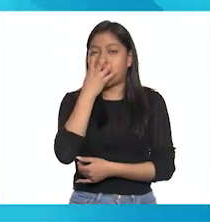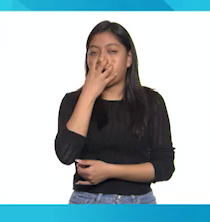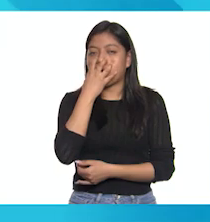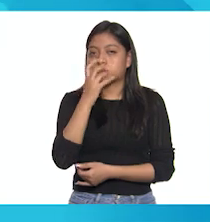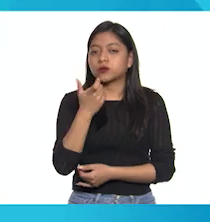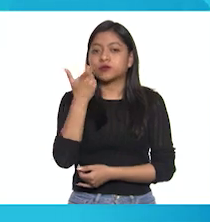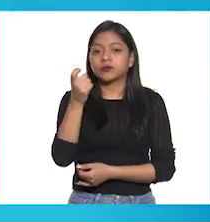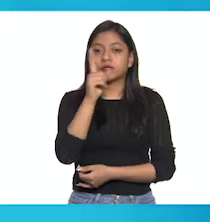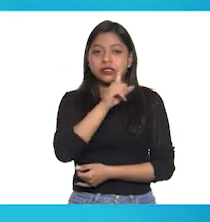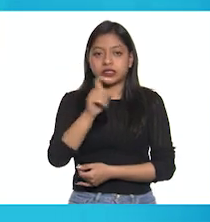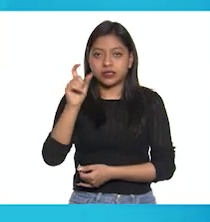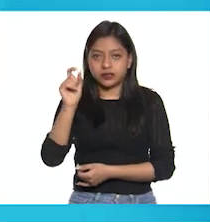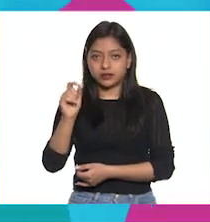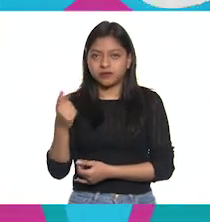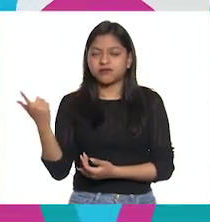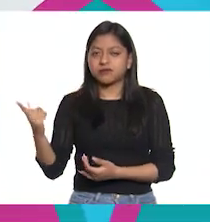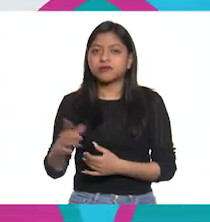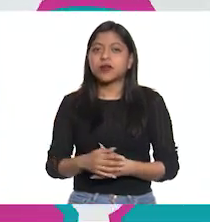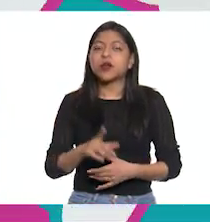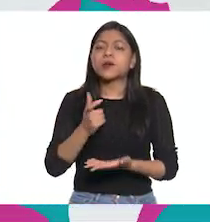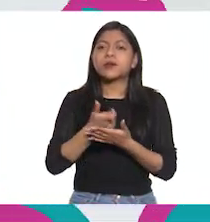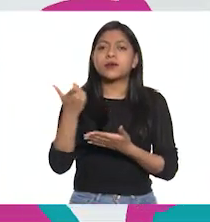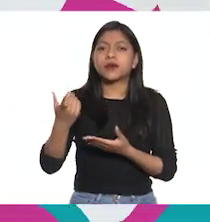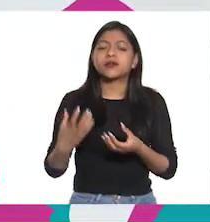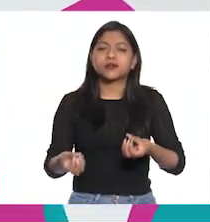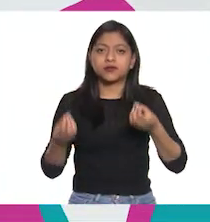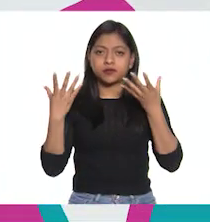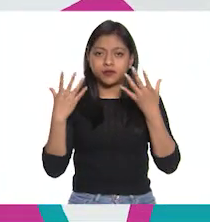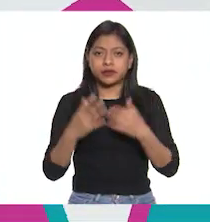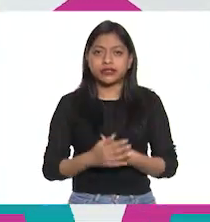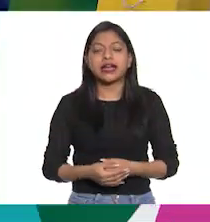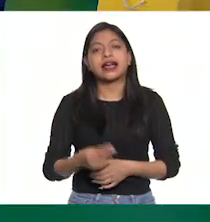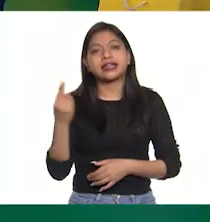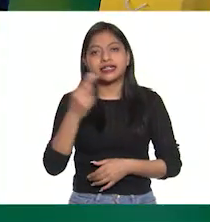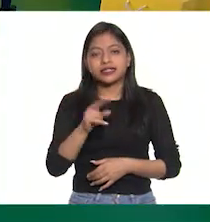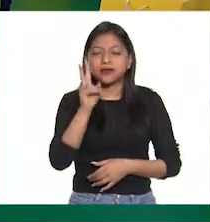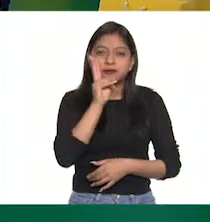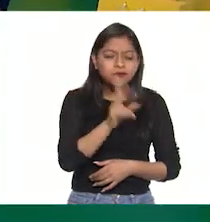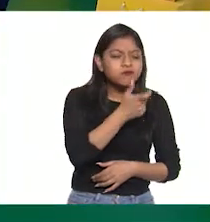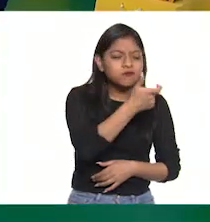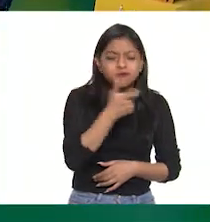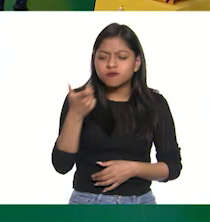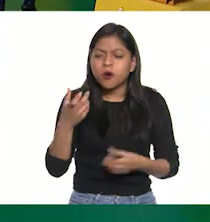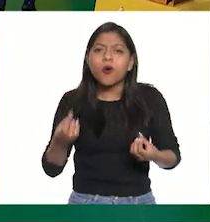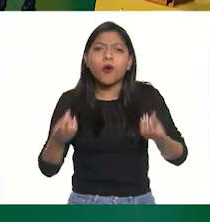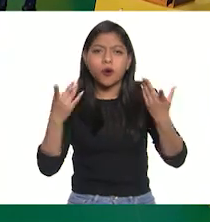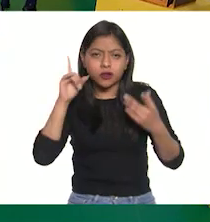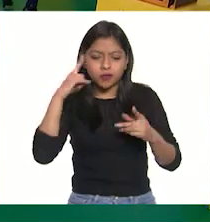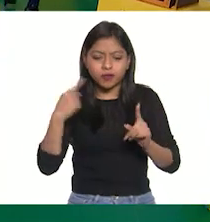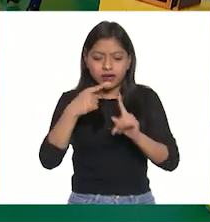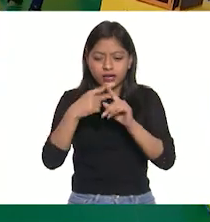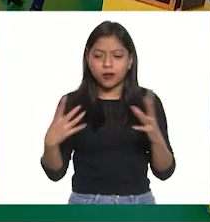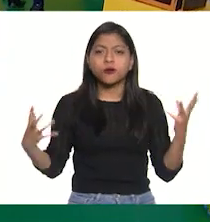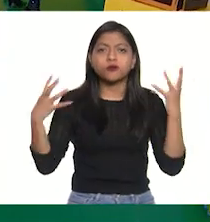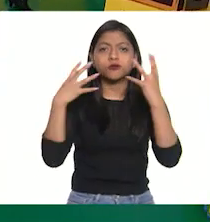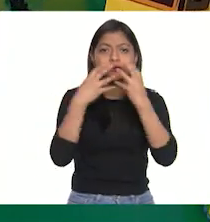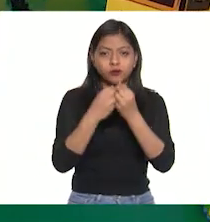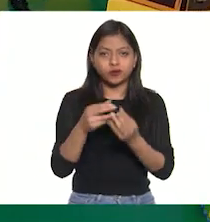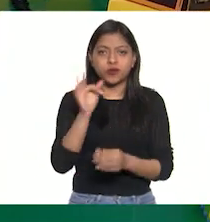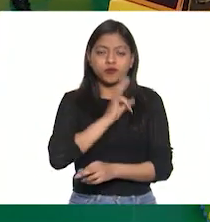120. Pues yo creo que para saber, primero tendríamos que sumar lo que cuesta el carrito de bomberos. Muy bien. Con lo que cuesta el